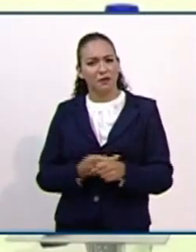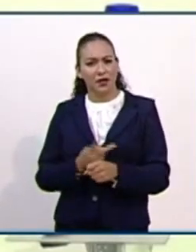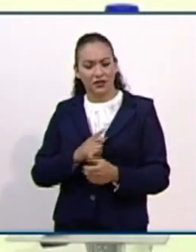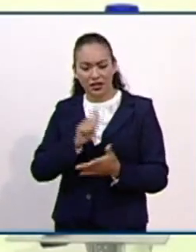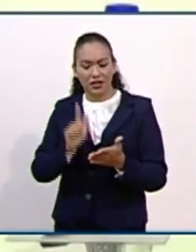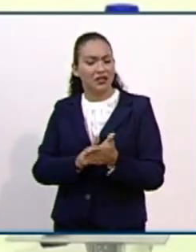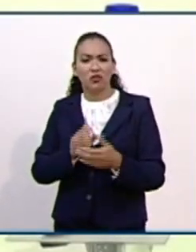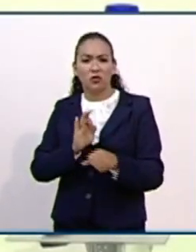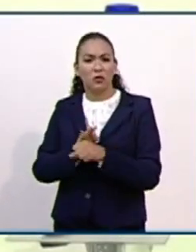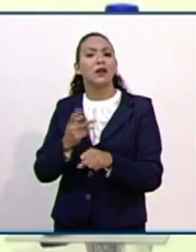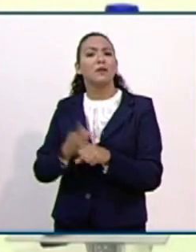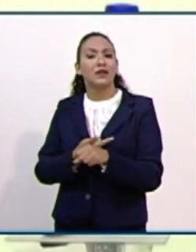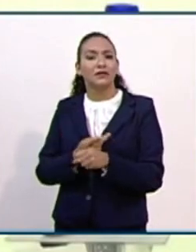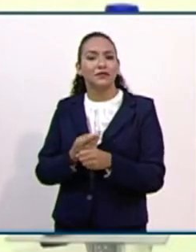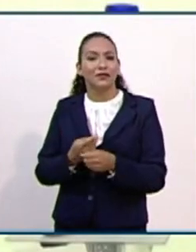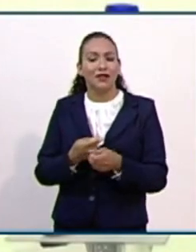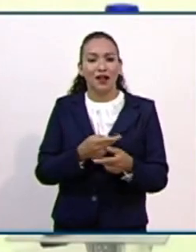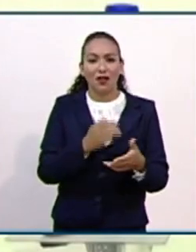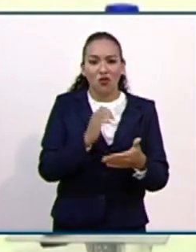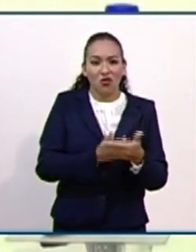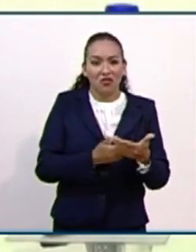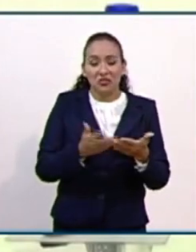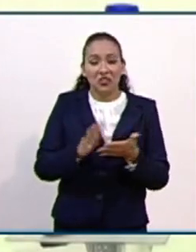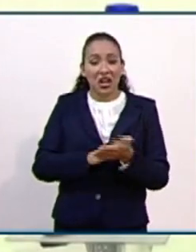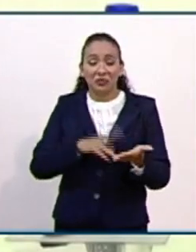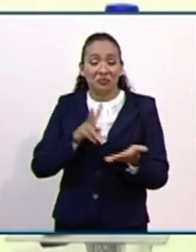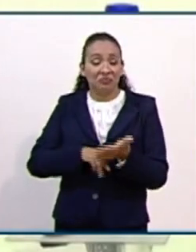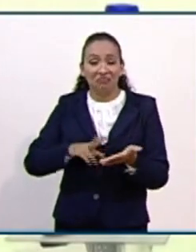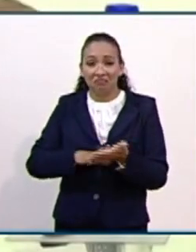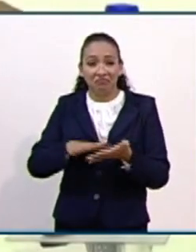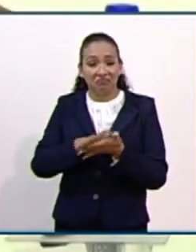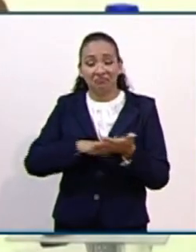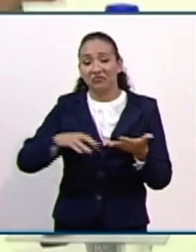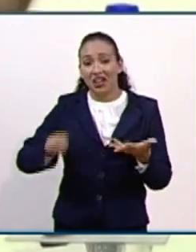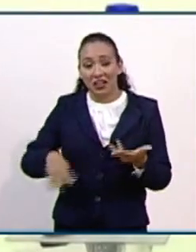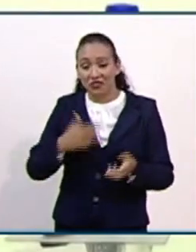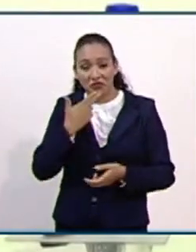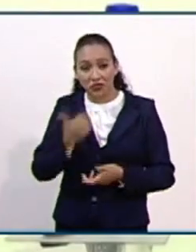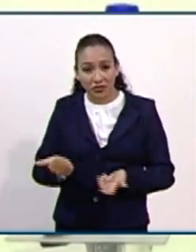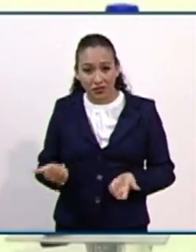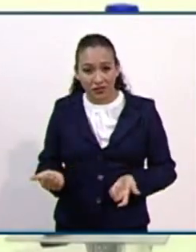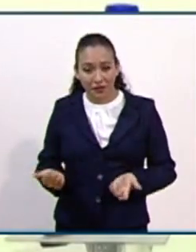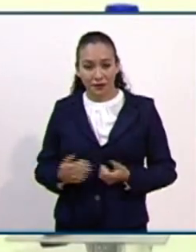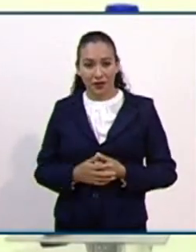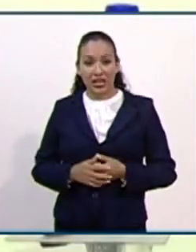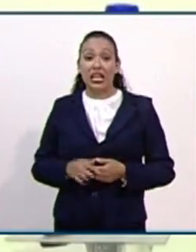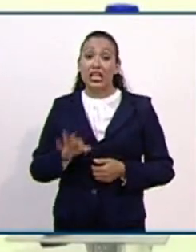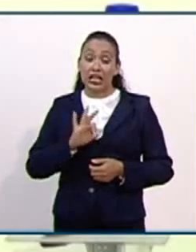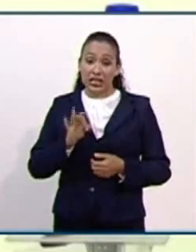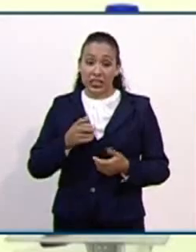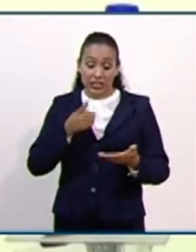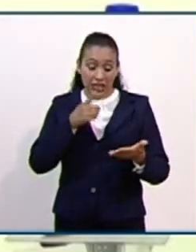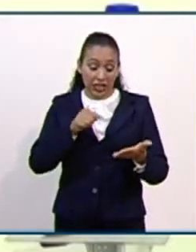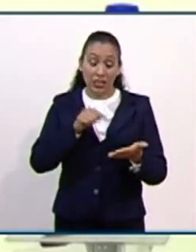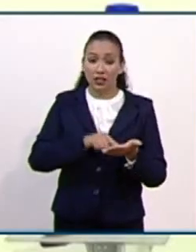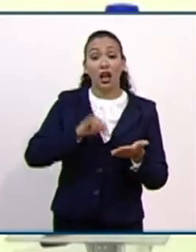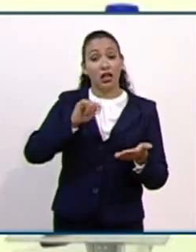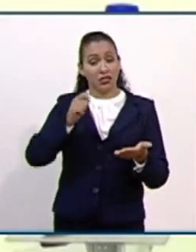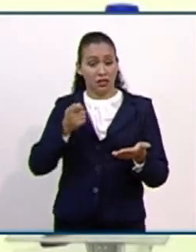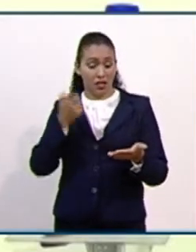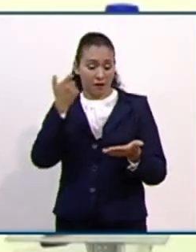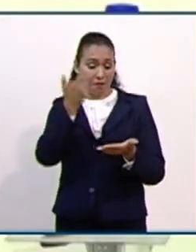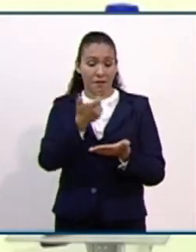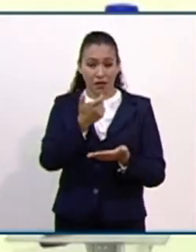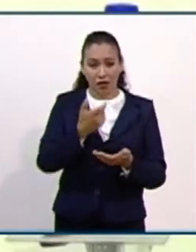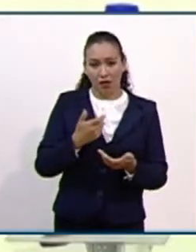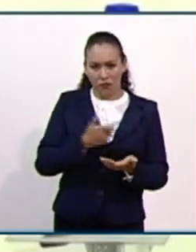sin vida al contrato. El contrato dejaba de existir, aunque las prestaciones superiores a